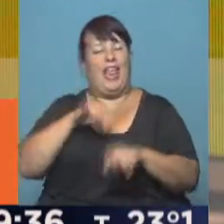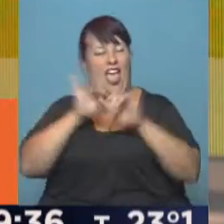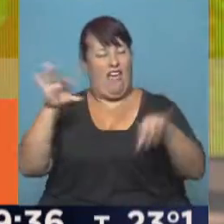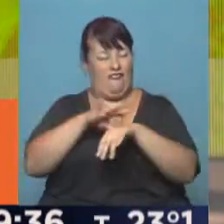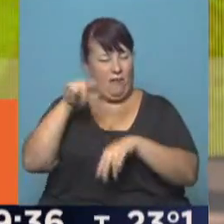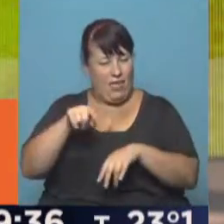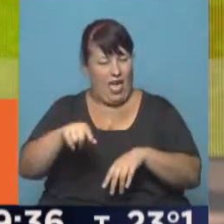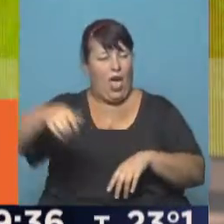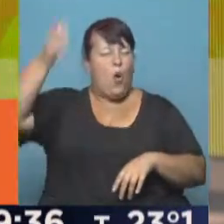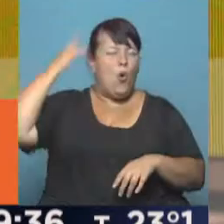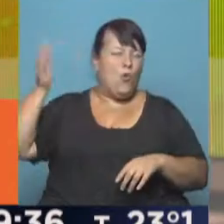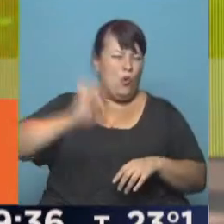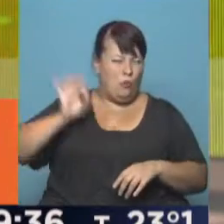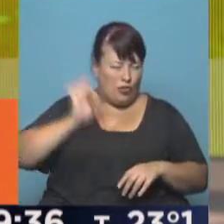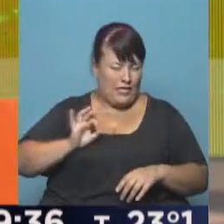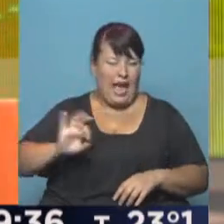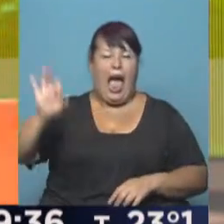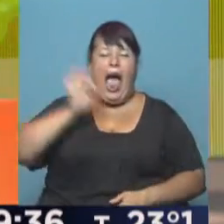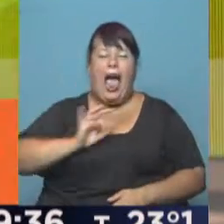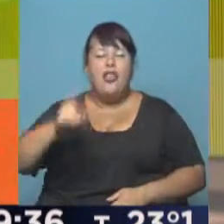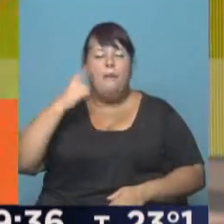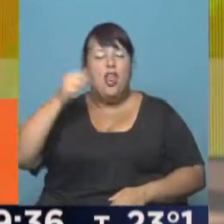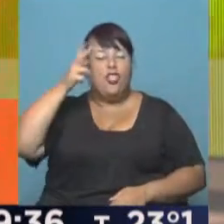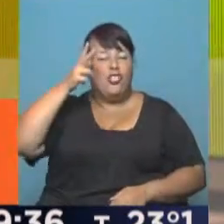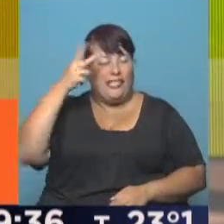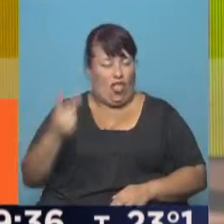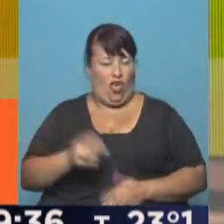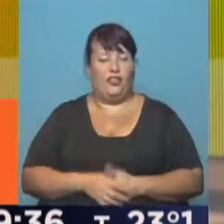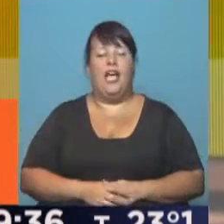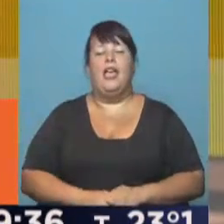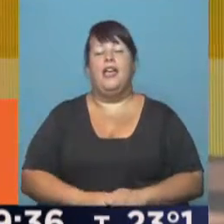enfermedad, hace muchos años, en el año 1882.